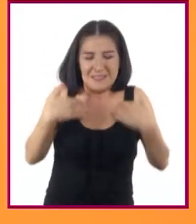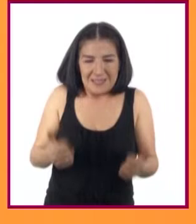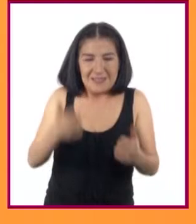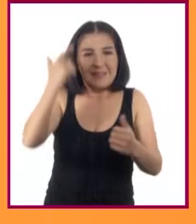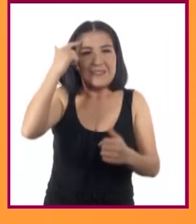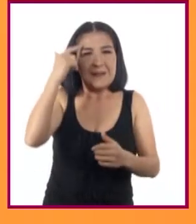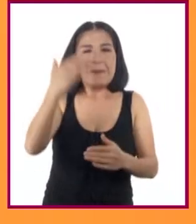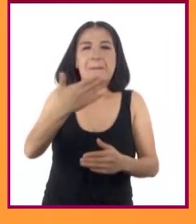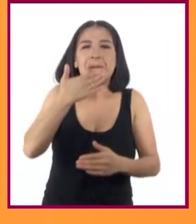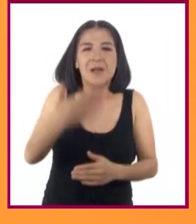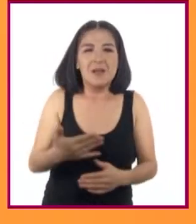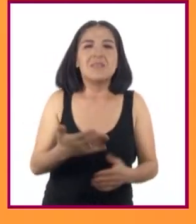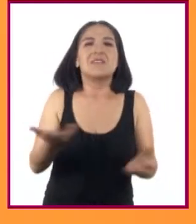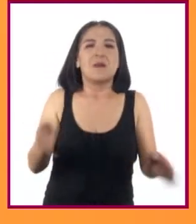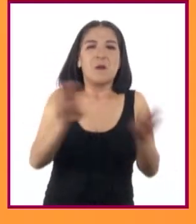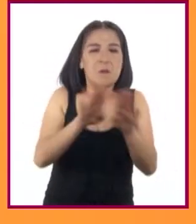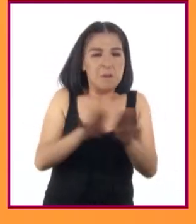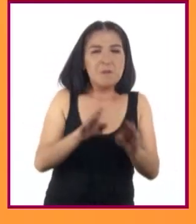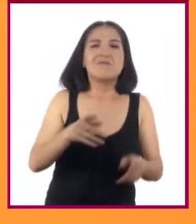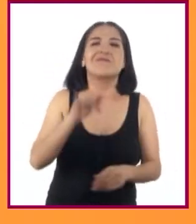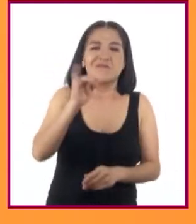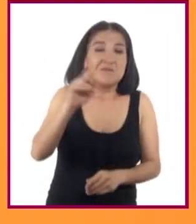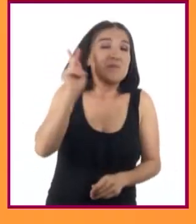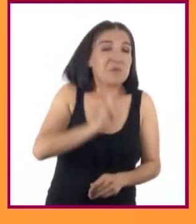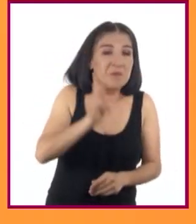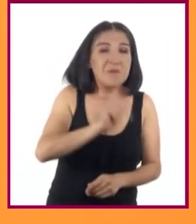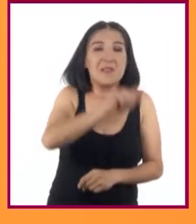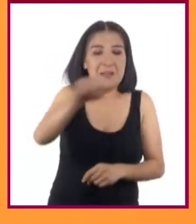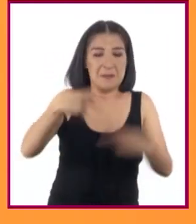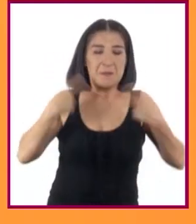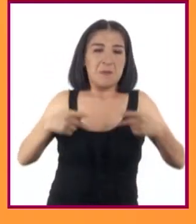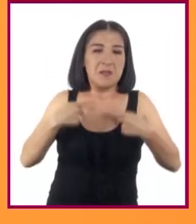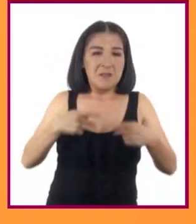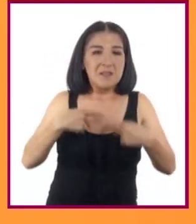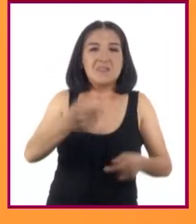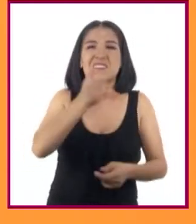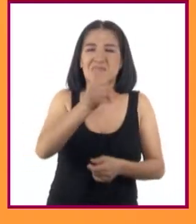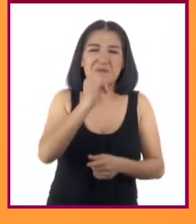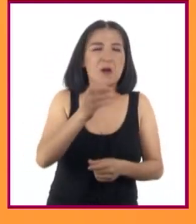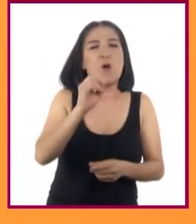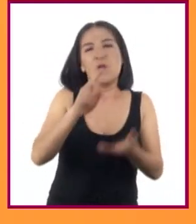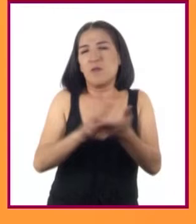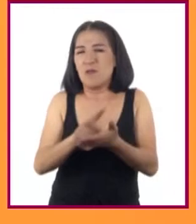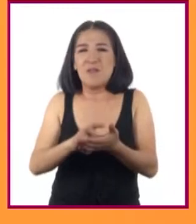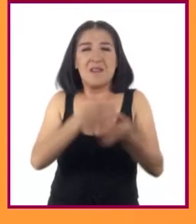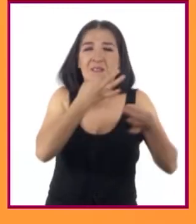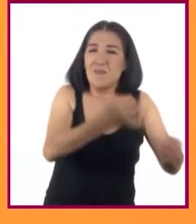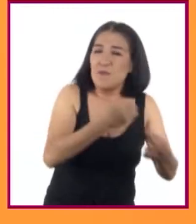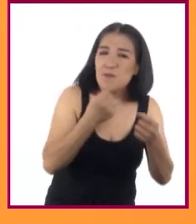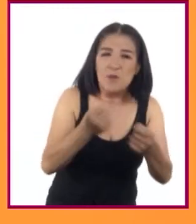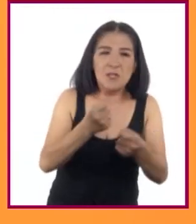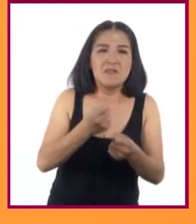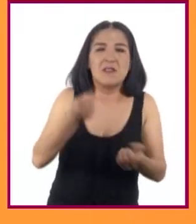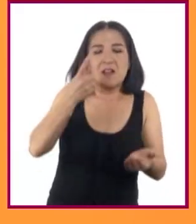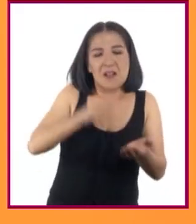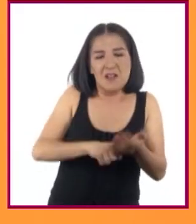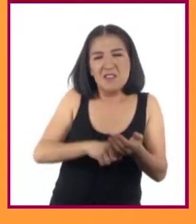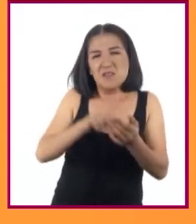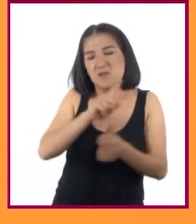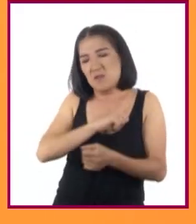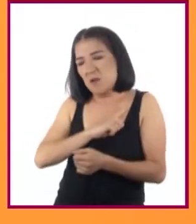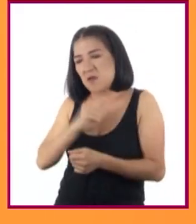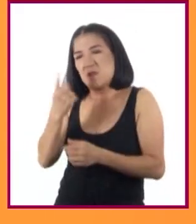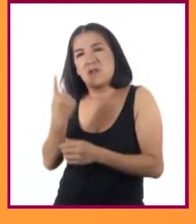Es posible que las personas que padecen una adicción fuerte comiencen a aislarse, lo que les generaría mayor malestar